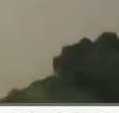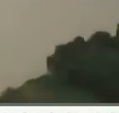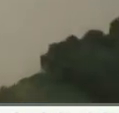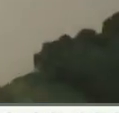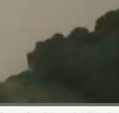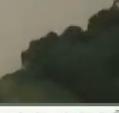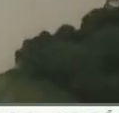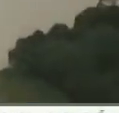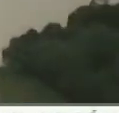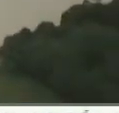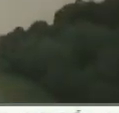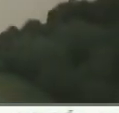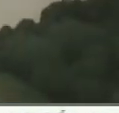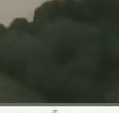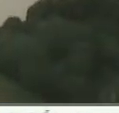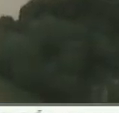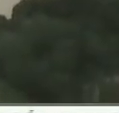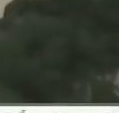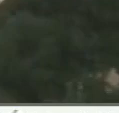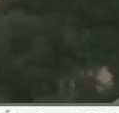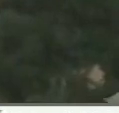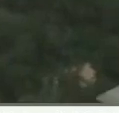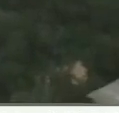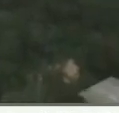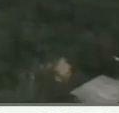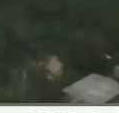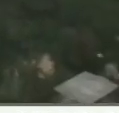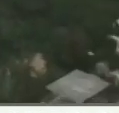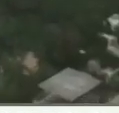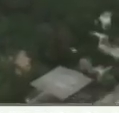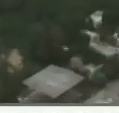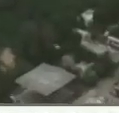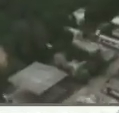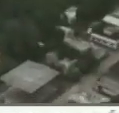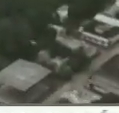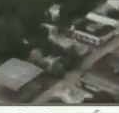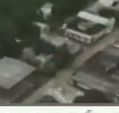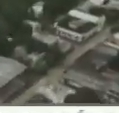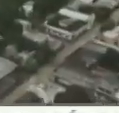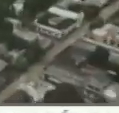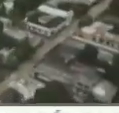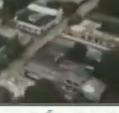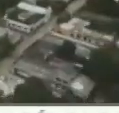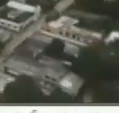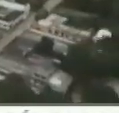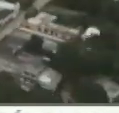colombiano. Solo el río separa los dos países, completamente permeable poroso.